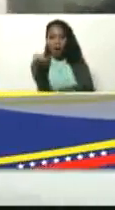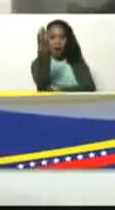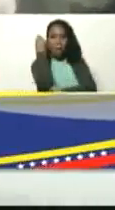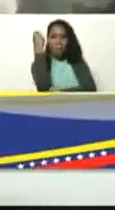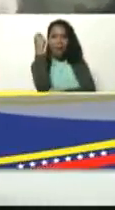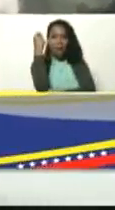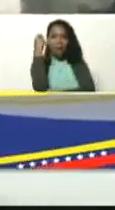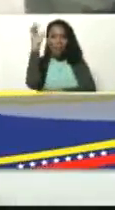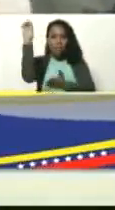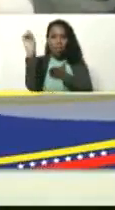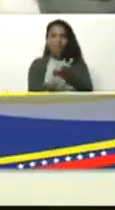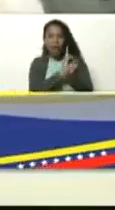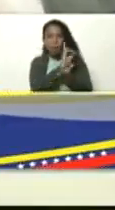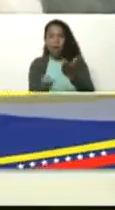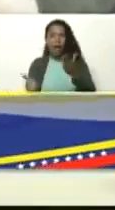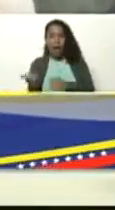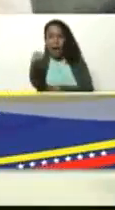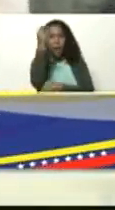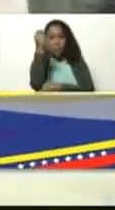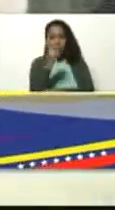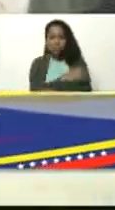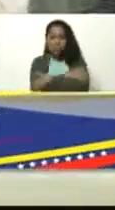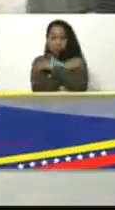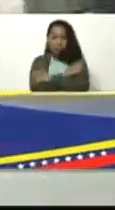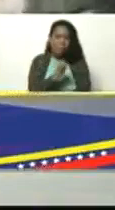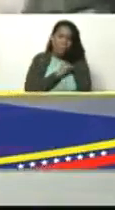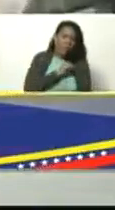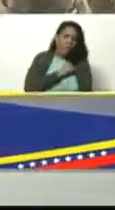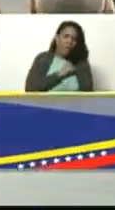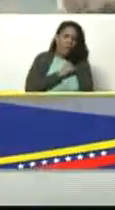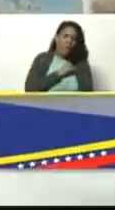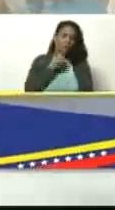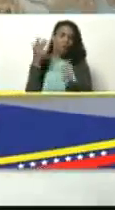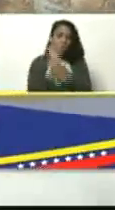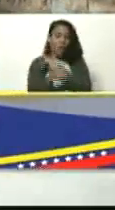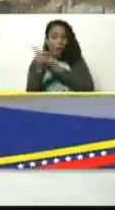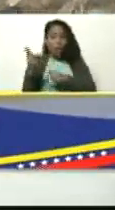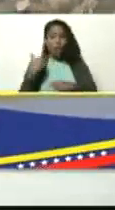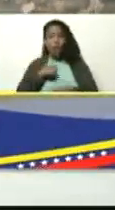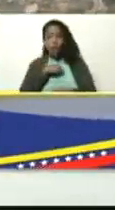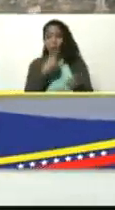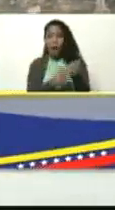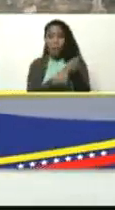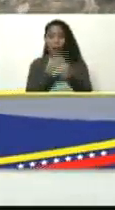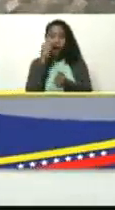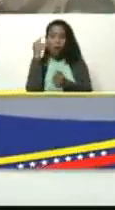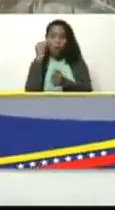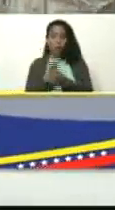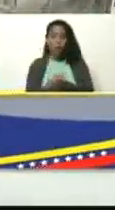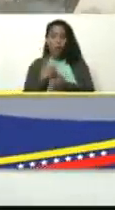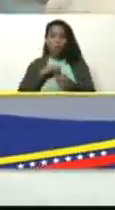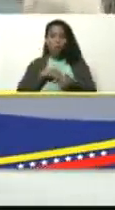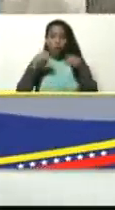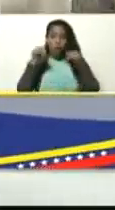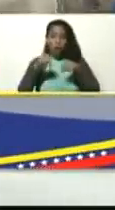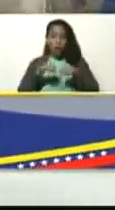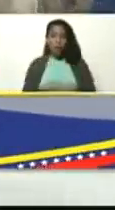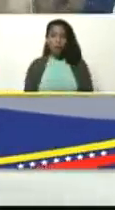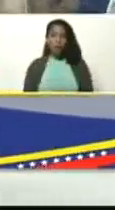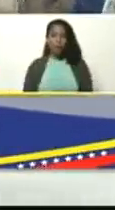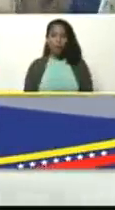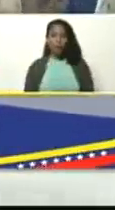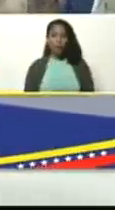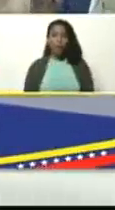serán discriminados, jamás habrá xenofobia sobre ellos, son nuestros hermanos. Y nos encontramos. Y